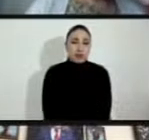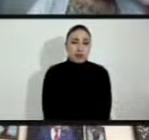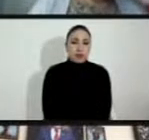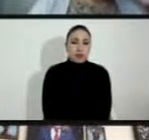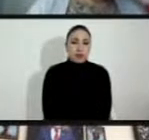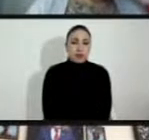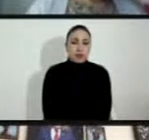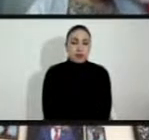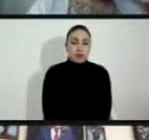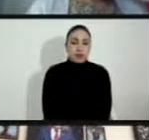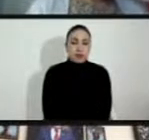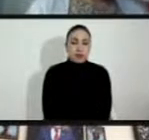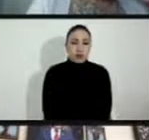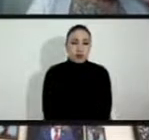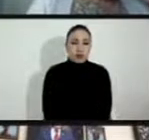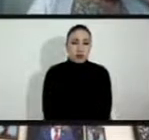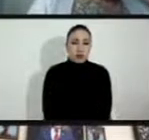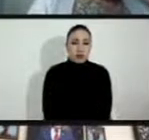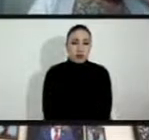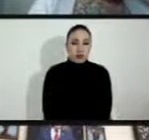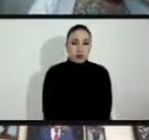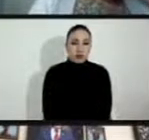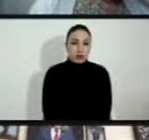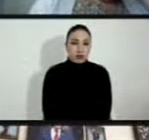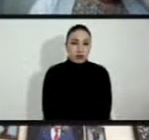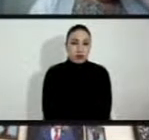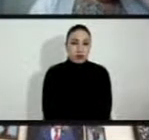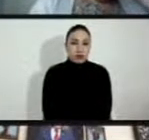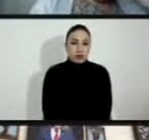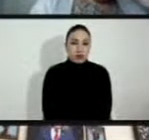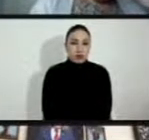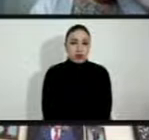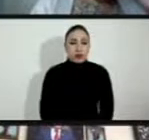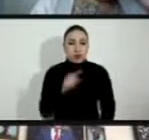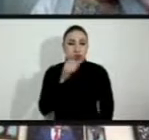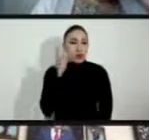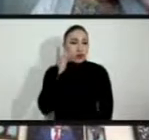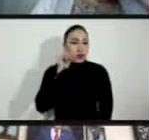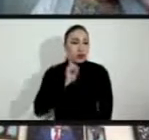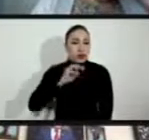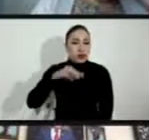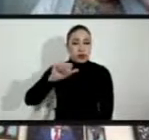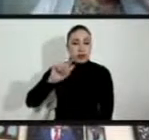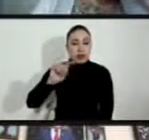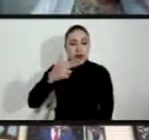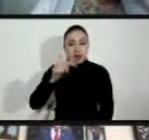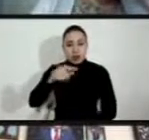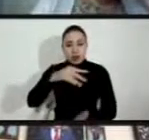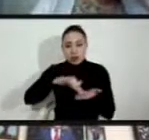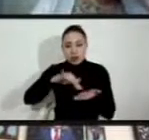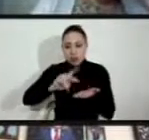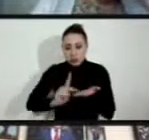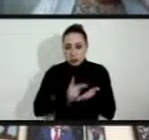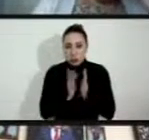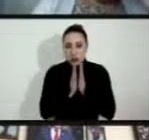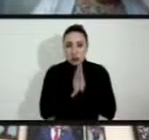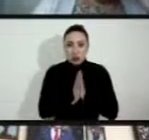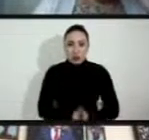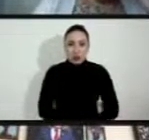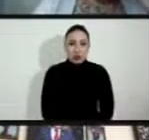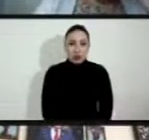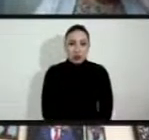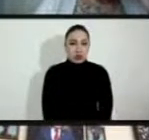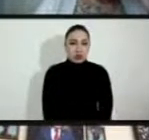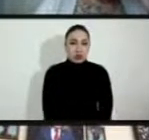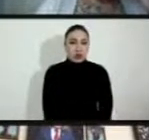leernos nuevamente el resolutivo. Le voy a pedir eso a la diputada Marta, ¿y la puede leer el resolutivo nuevamente, diputada? Sí, diputada